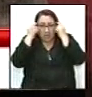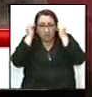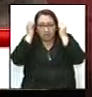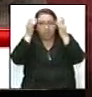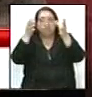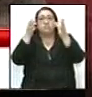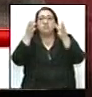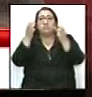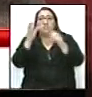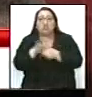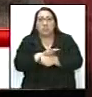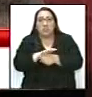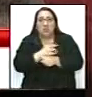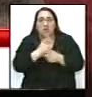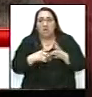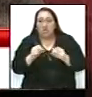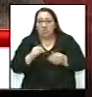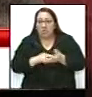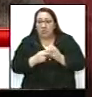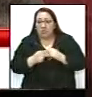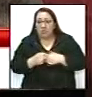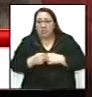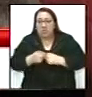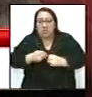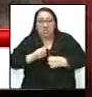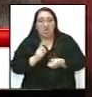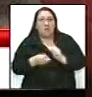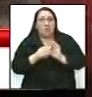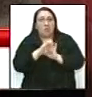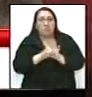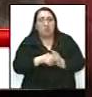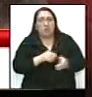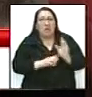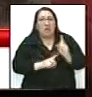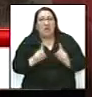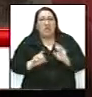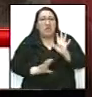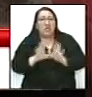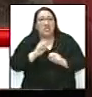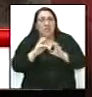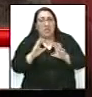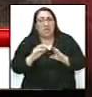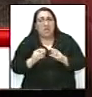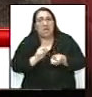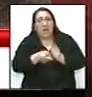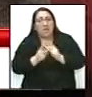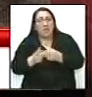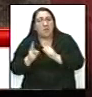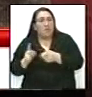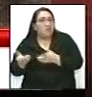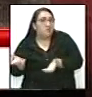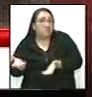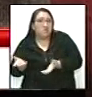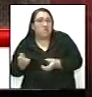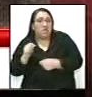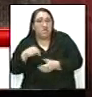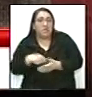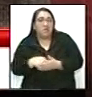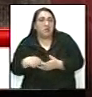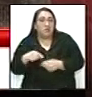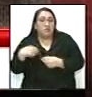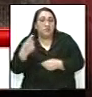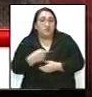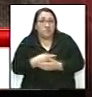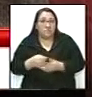inteligencia suficiente, porque no podemos estar cambiando constituciones cada 15 días. Estos errores que podamos cometer el día de, en estas semanas, en las